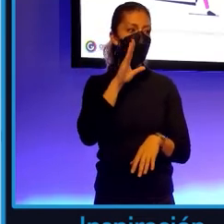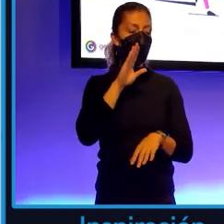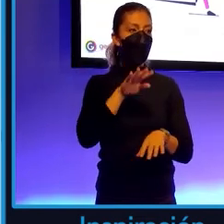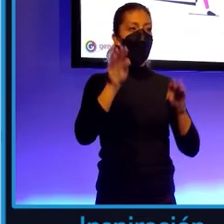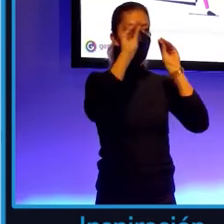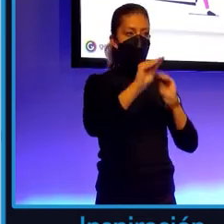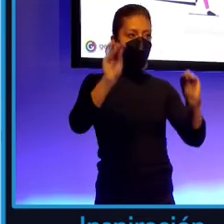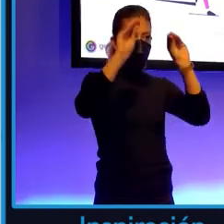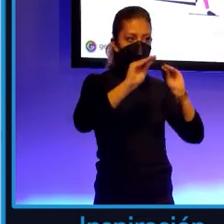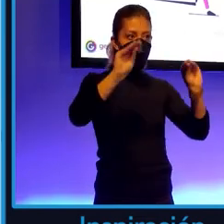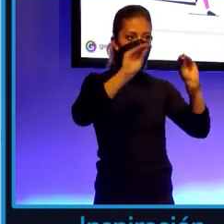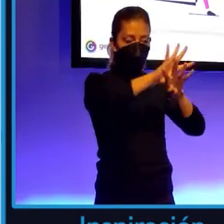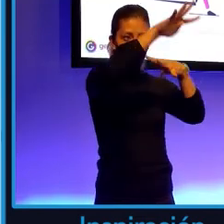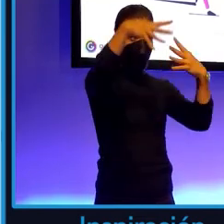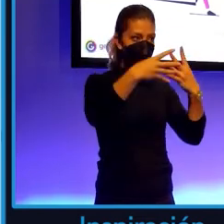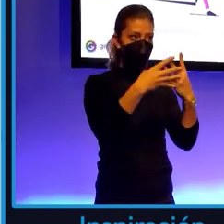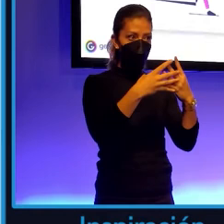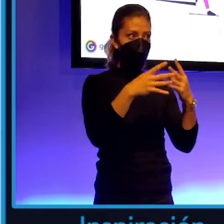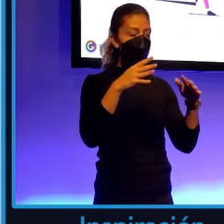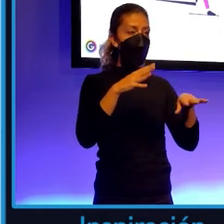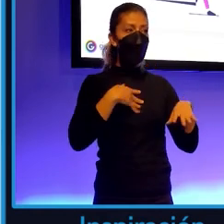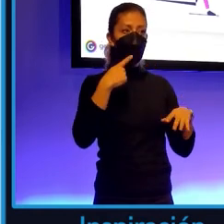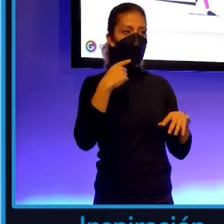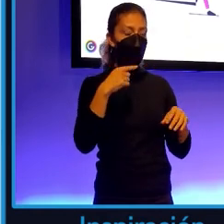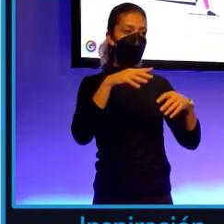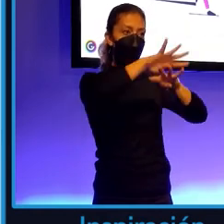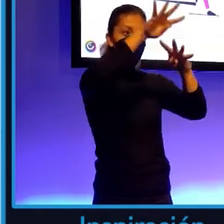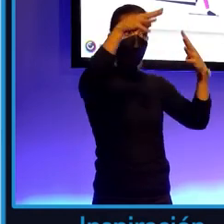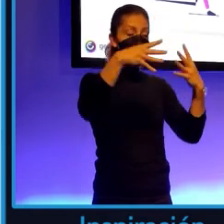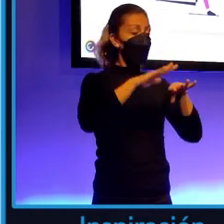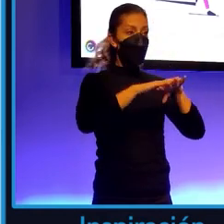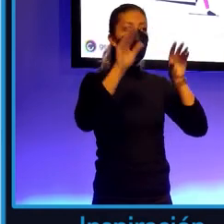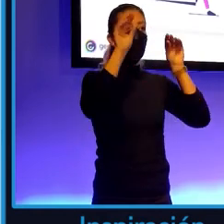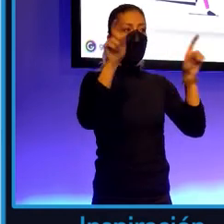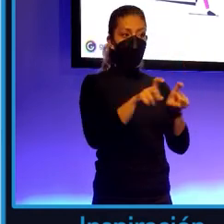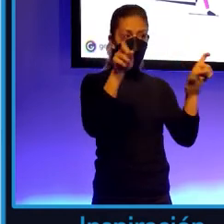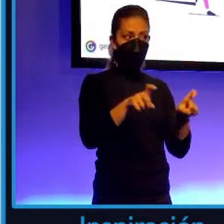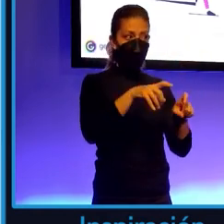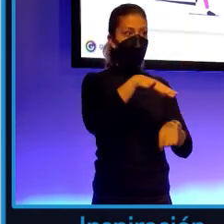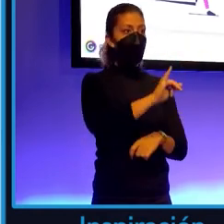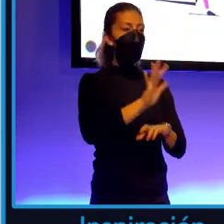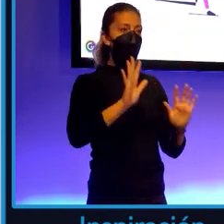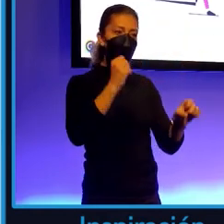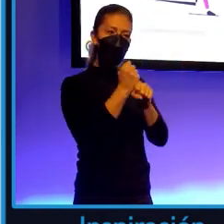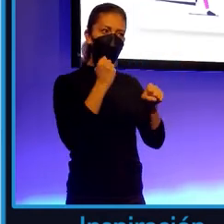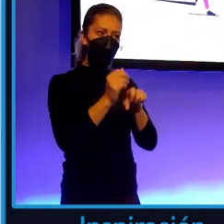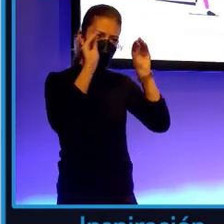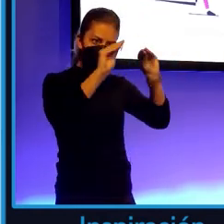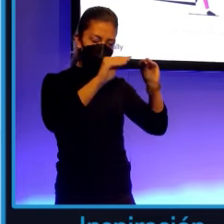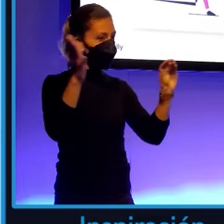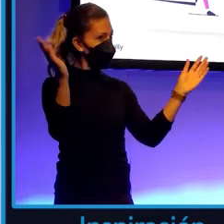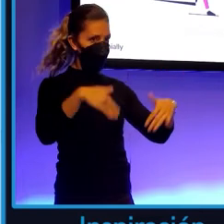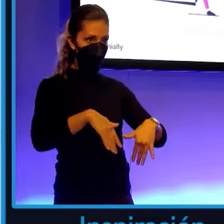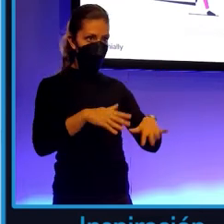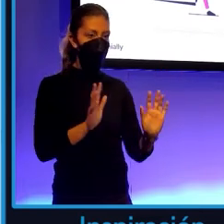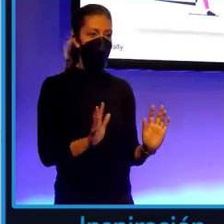mucho ámbito de la informática que sigue sin tocar y sigue sin trabajarse las energías renovables en la animación audiovisual que andrea de sebastián comentó